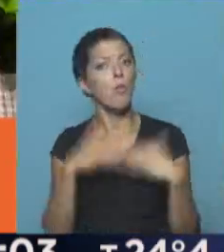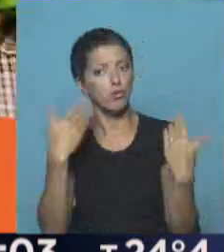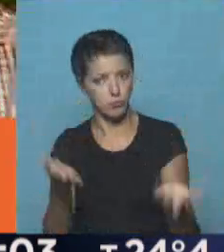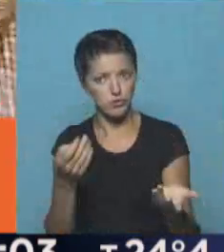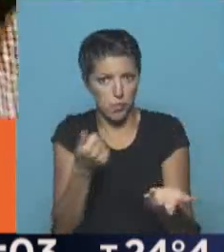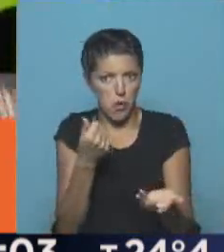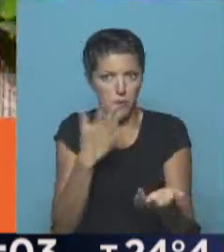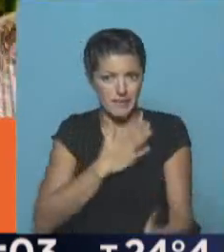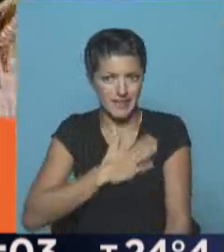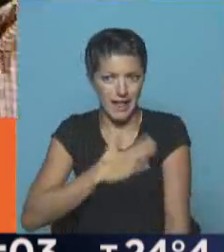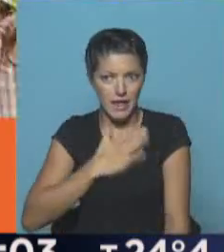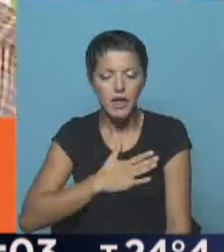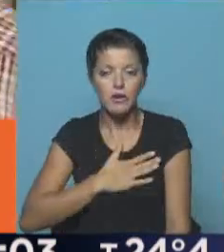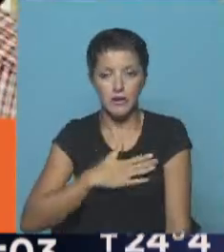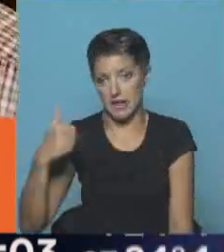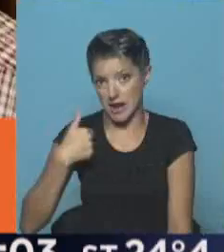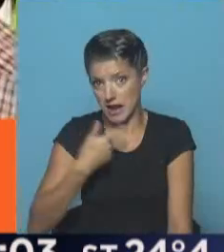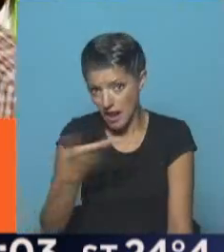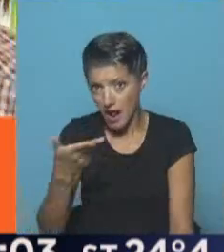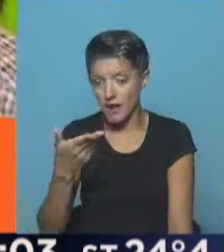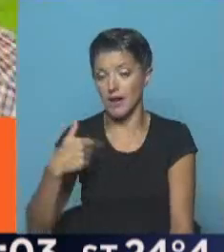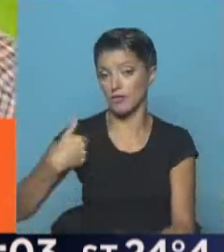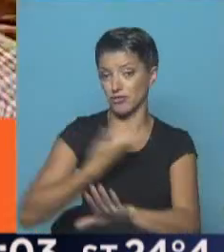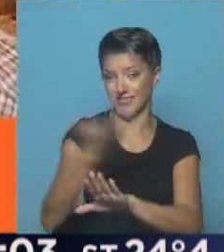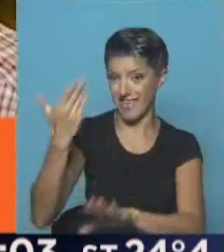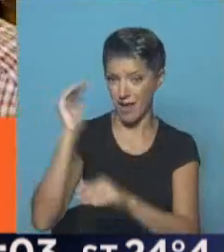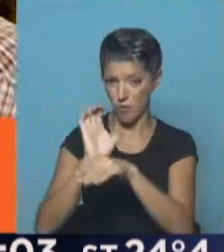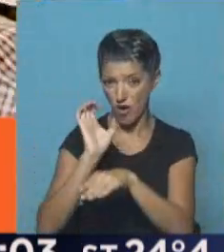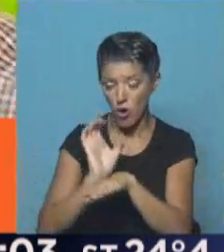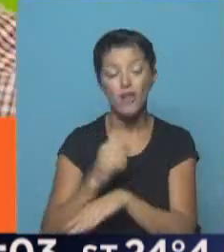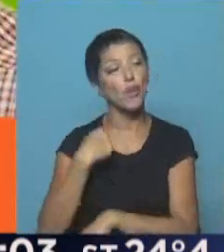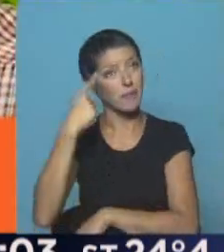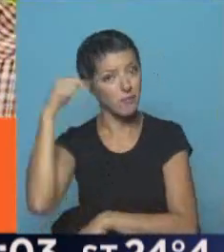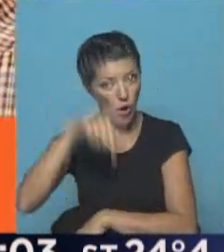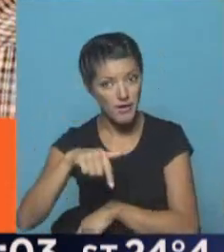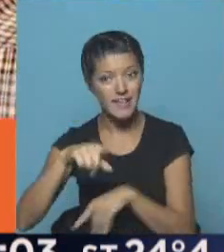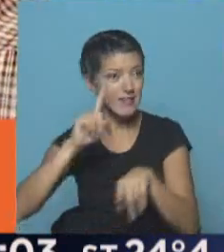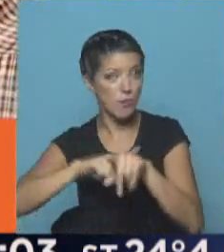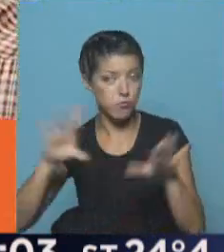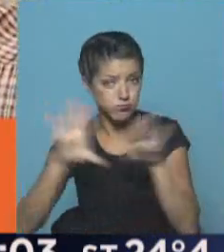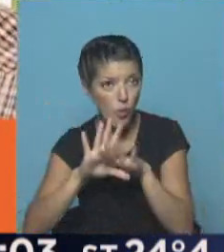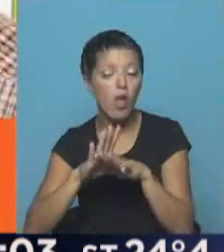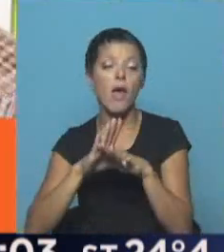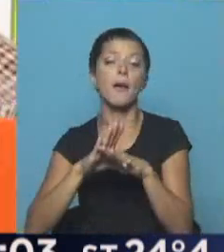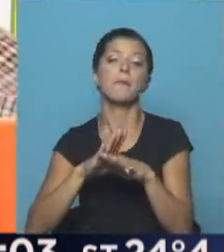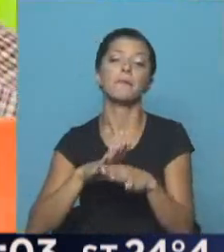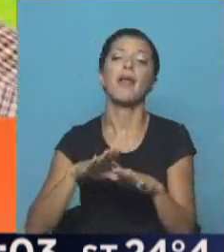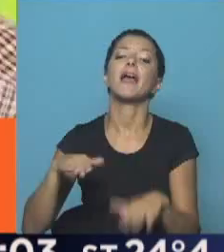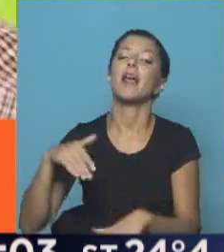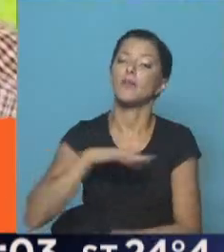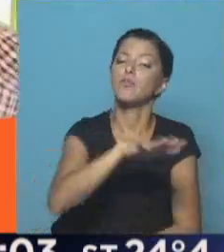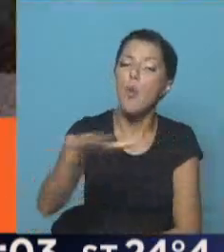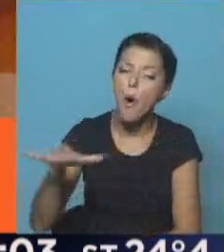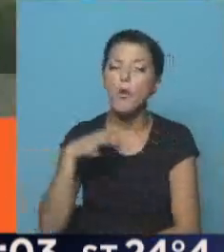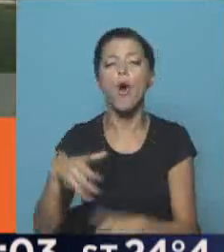en la población en general. Creemos que es un buen momento para que la ciudadanía ya vuelva un poco a